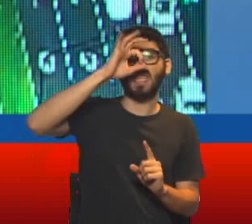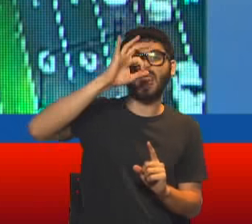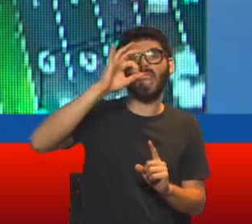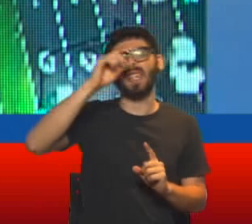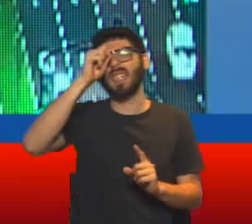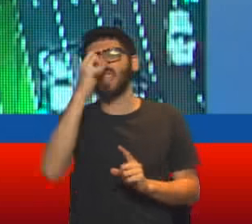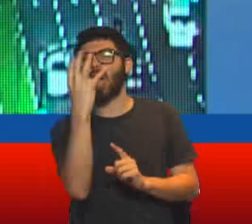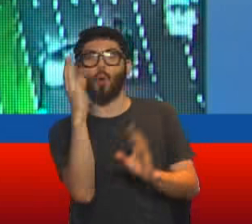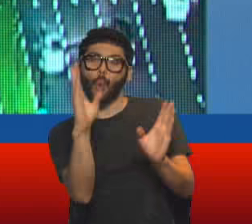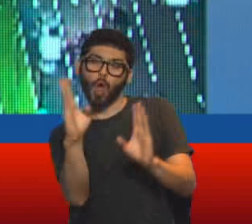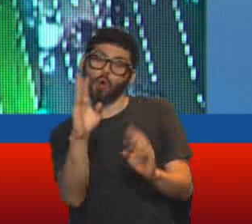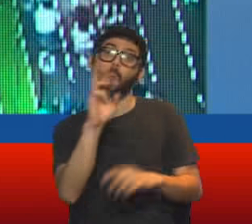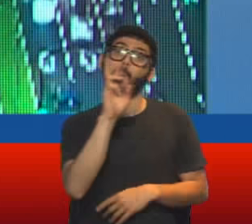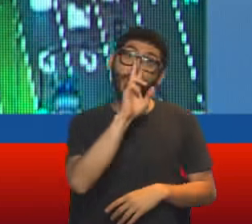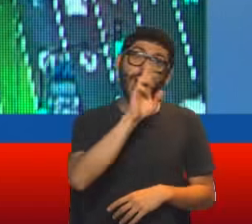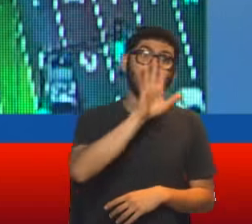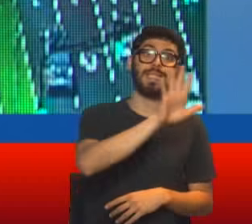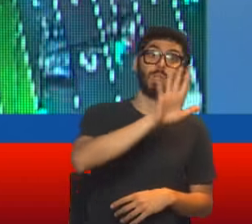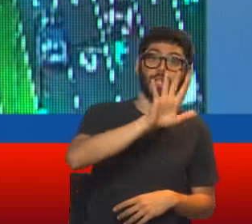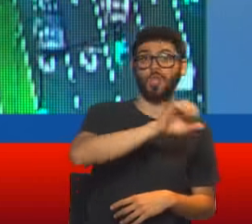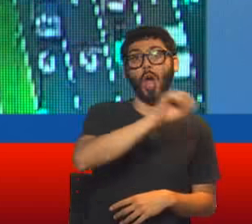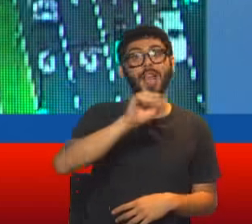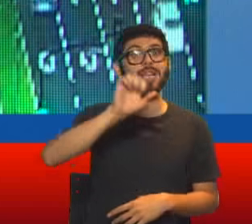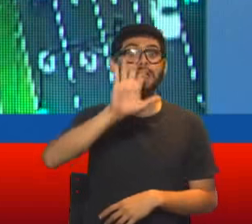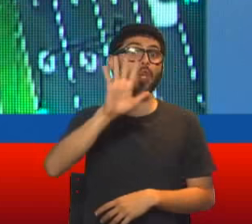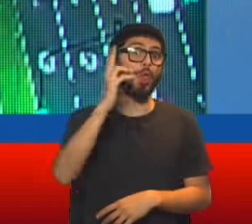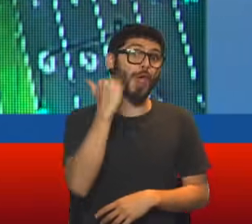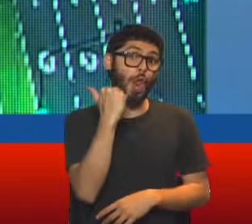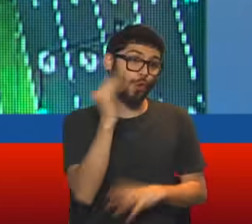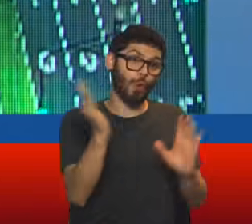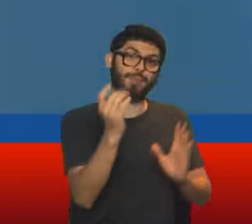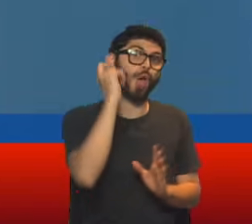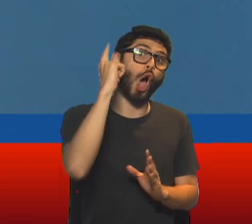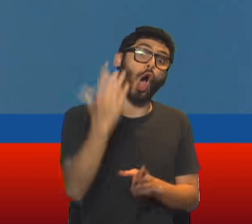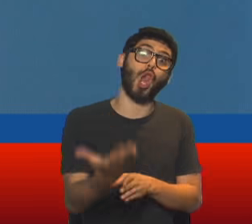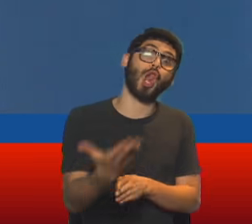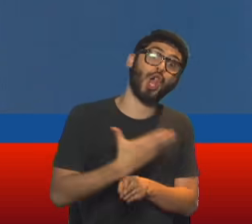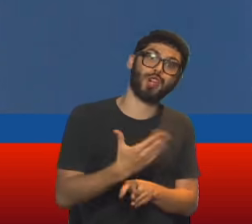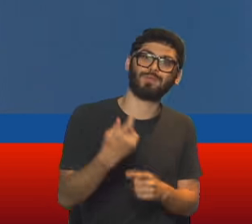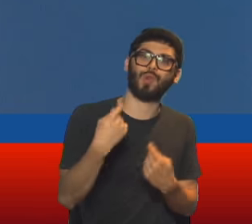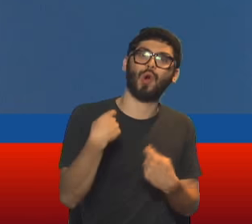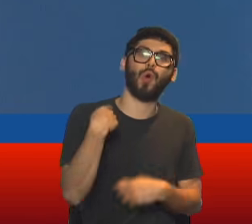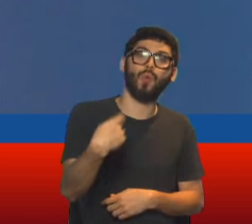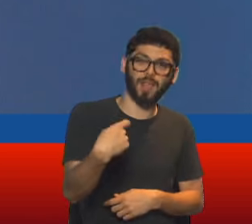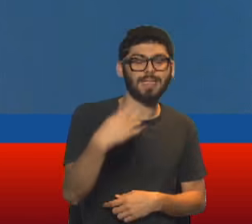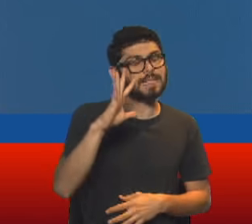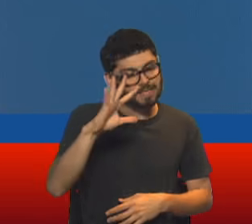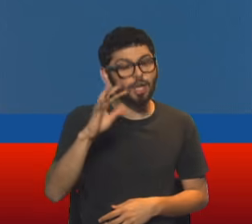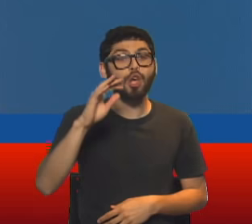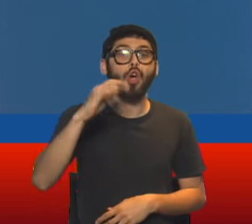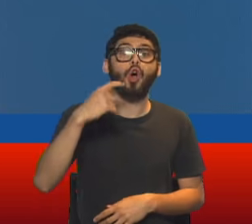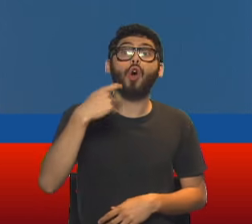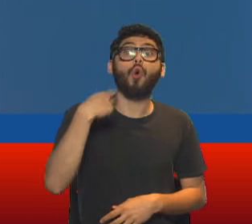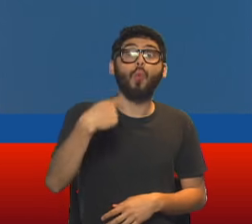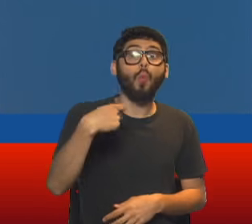entre 55 y 59 que puedan que puedan llegar verdad que puedan acceder a esta jubilación que es el 80 por ciento de lo